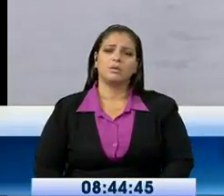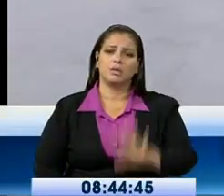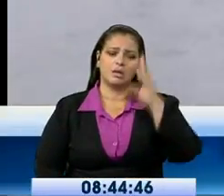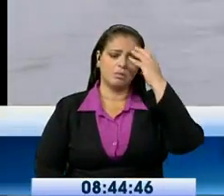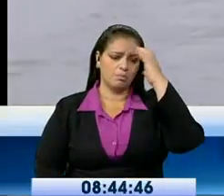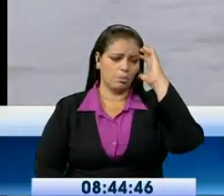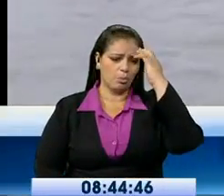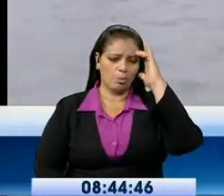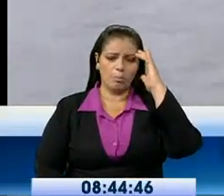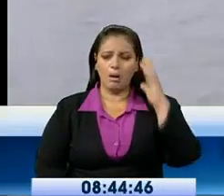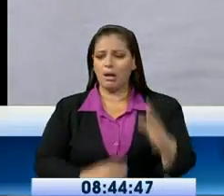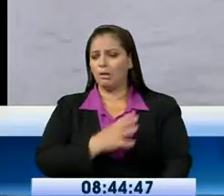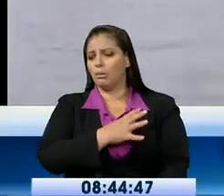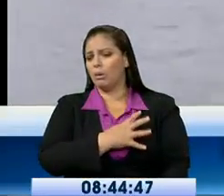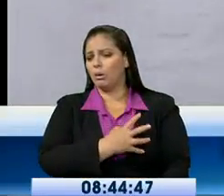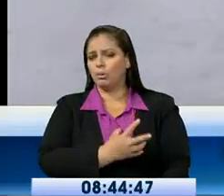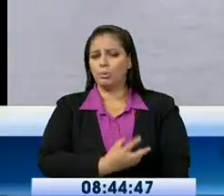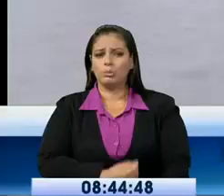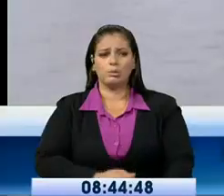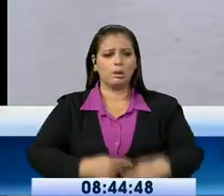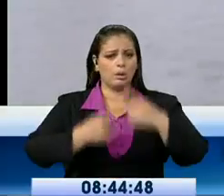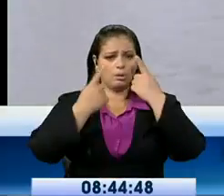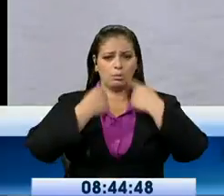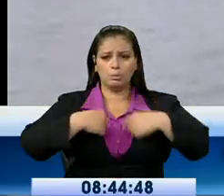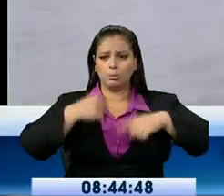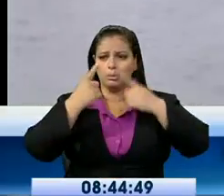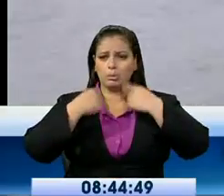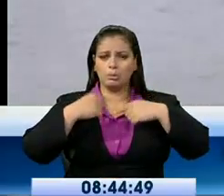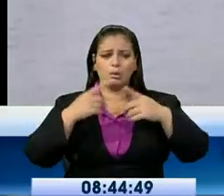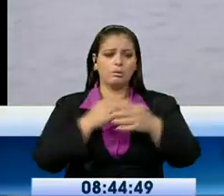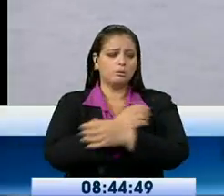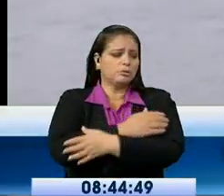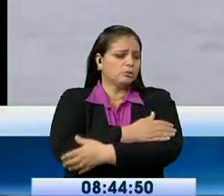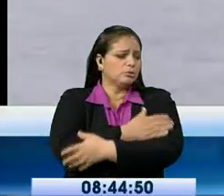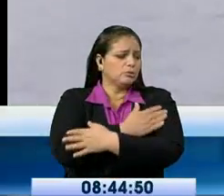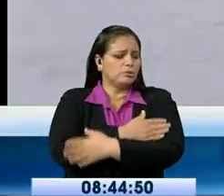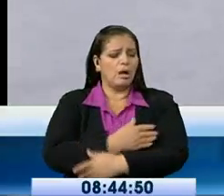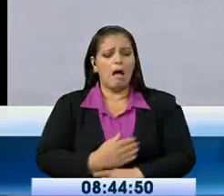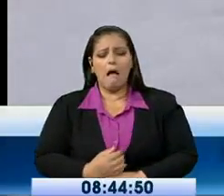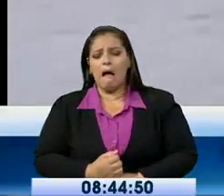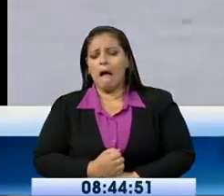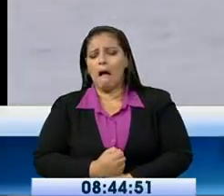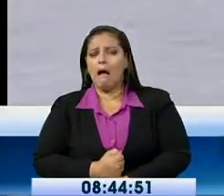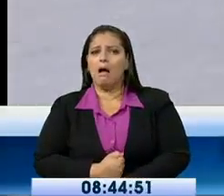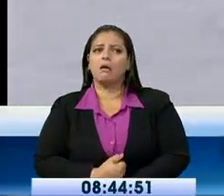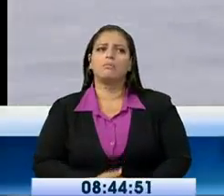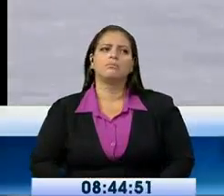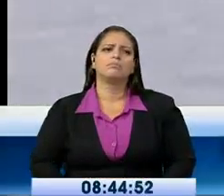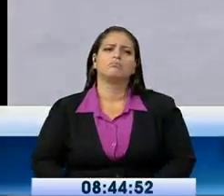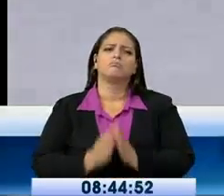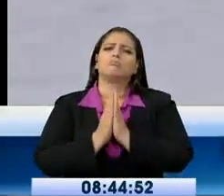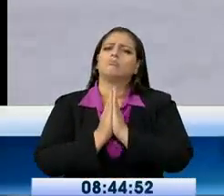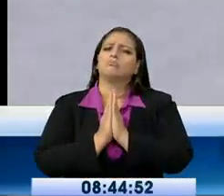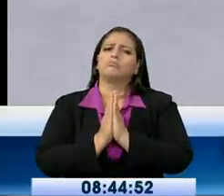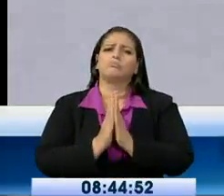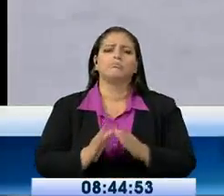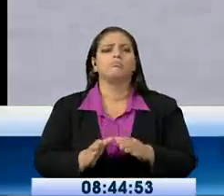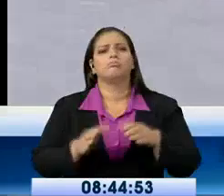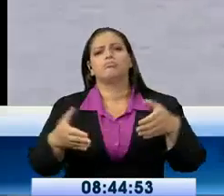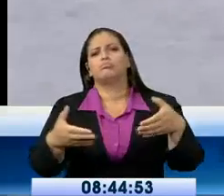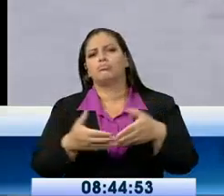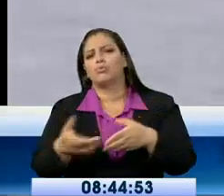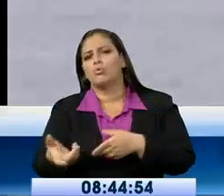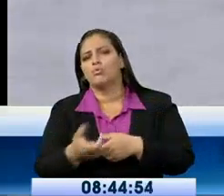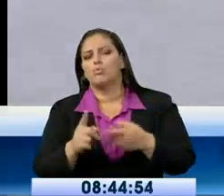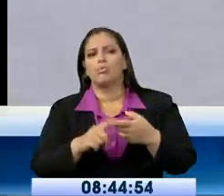está angustiado, está llorando, está con frío, con hambre. Necesitamos que todos los organismos de socorro nos ayuden